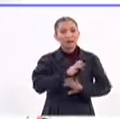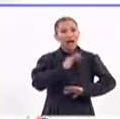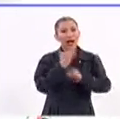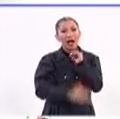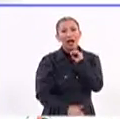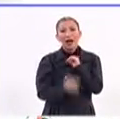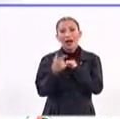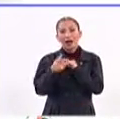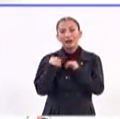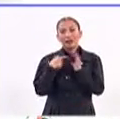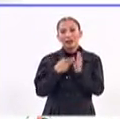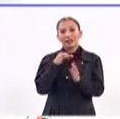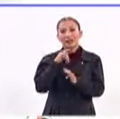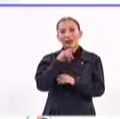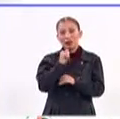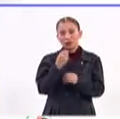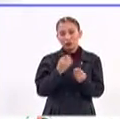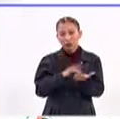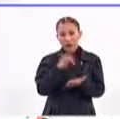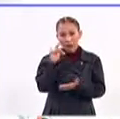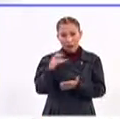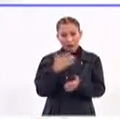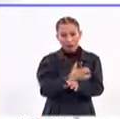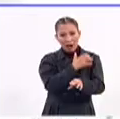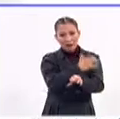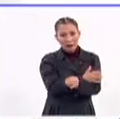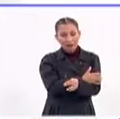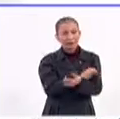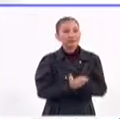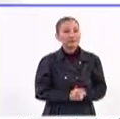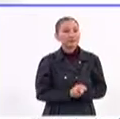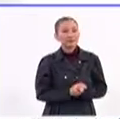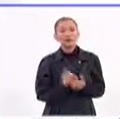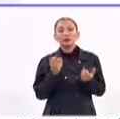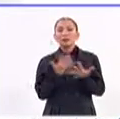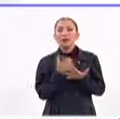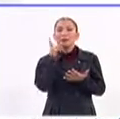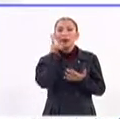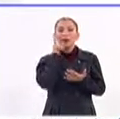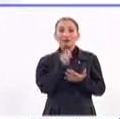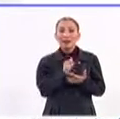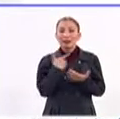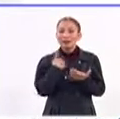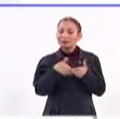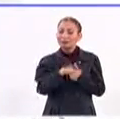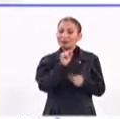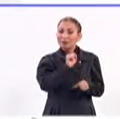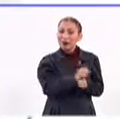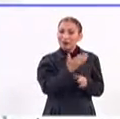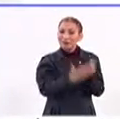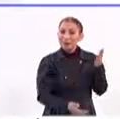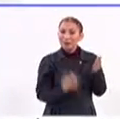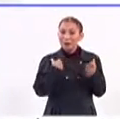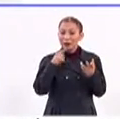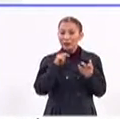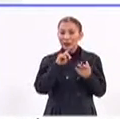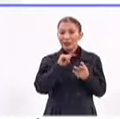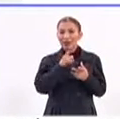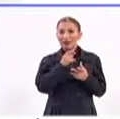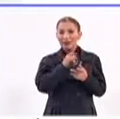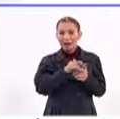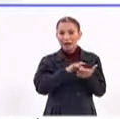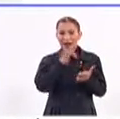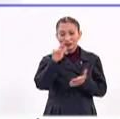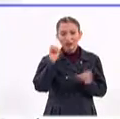así llegamos al final de esta emisión de Interfaz. Muchísimas gracias por habernos acompañado. Los esperamos mañana y el resto de la semana por Televisión